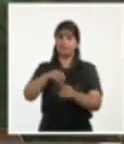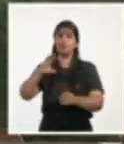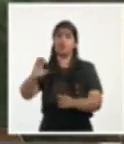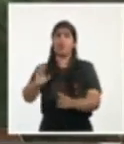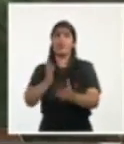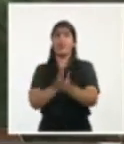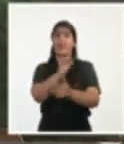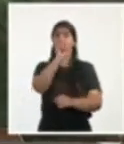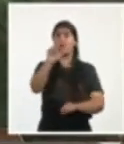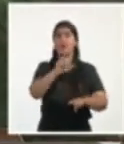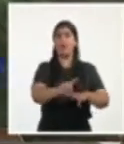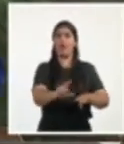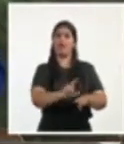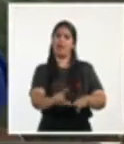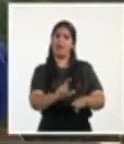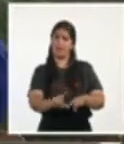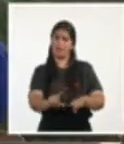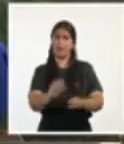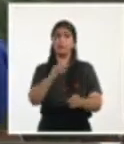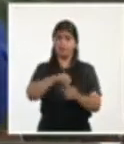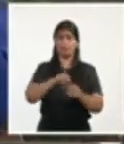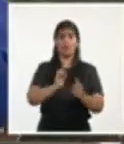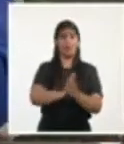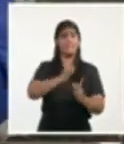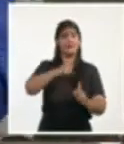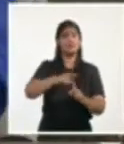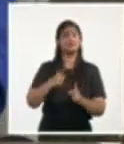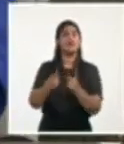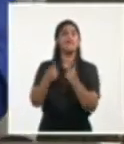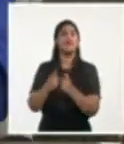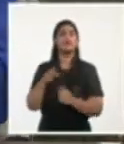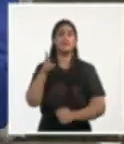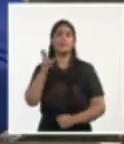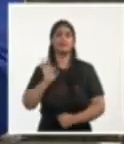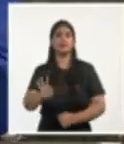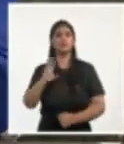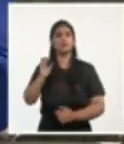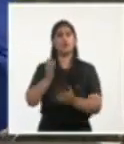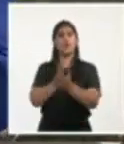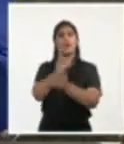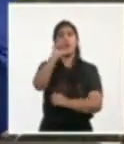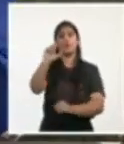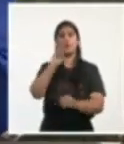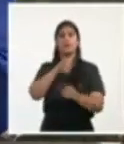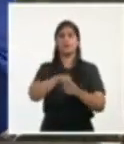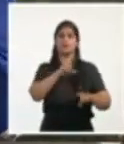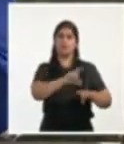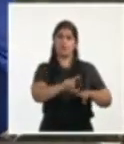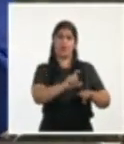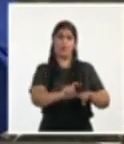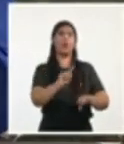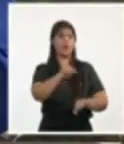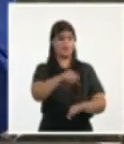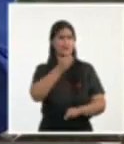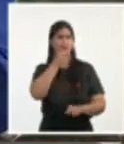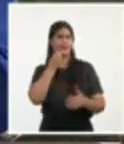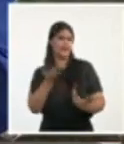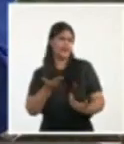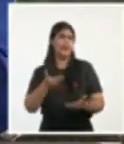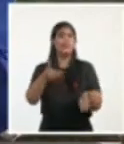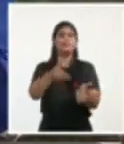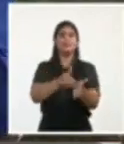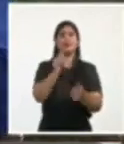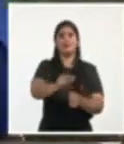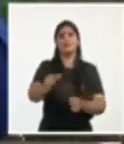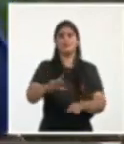Da que harían falta en Matanzas 28 escuelas en el campo. Pero como tenemos que tener distanciamiento físico, solo podríamos